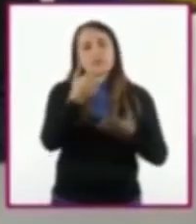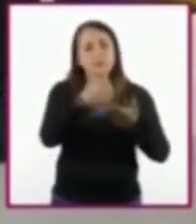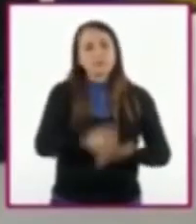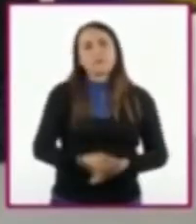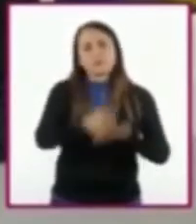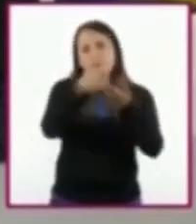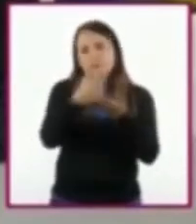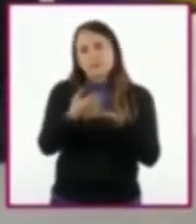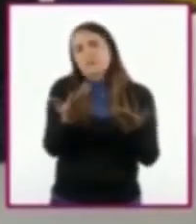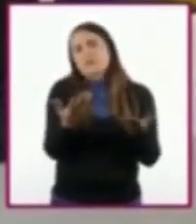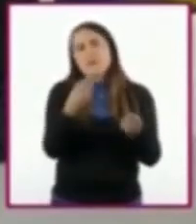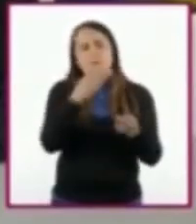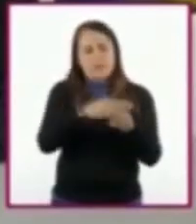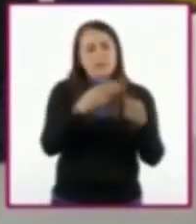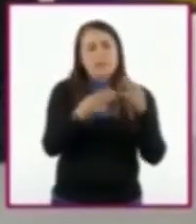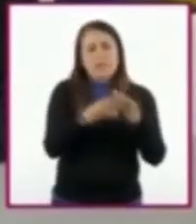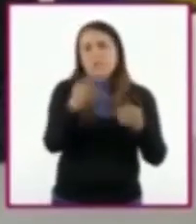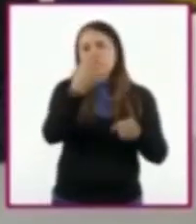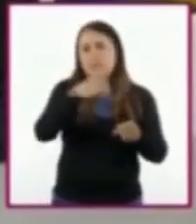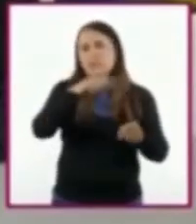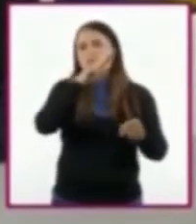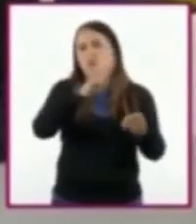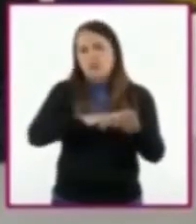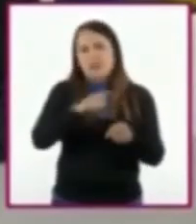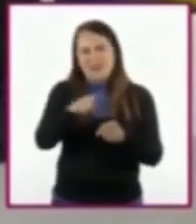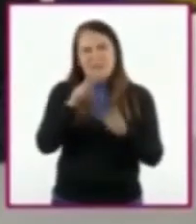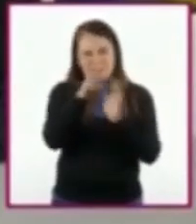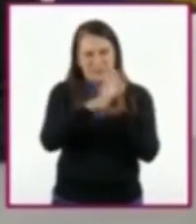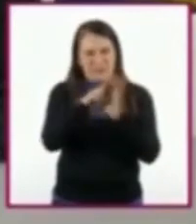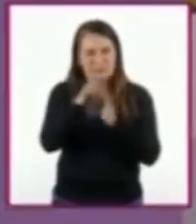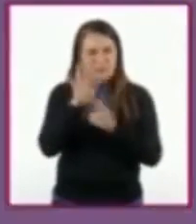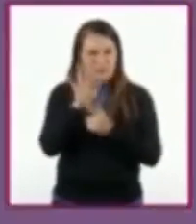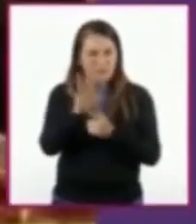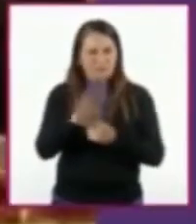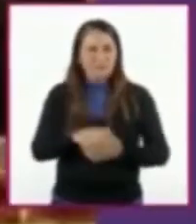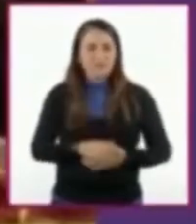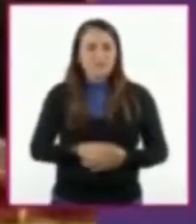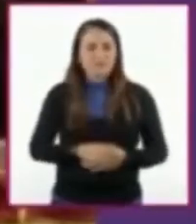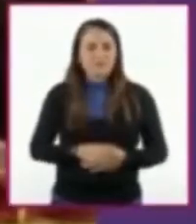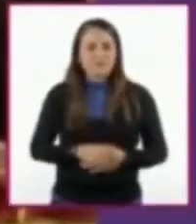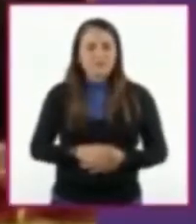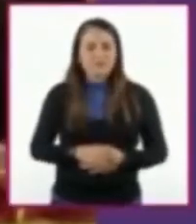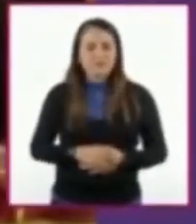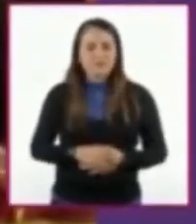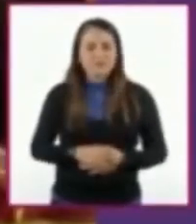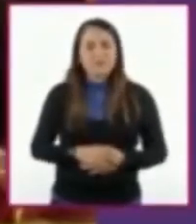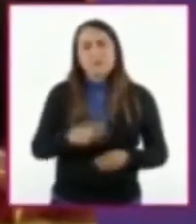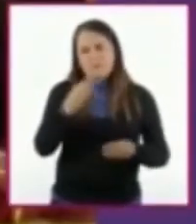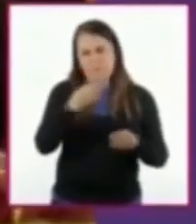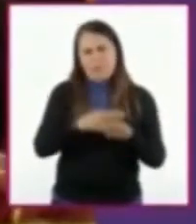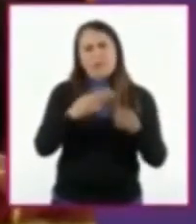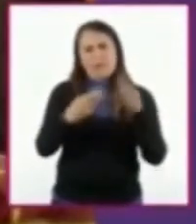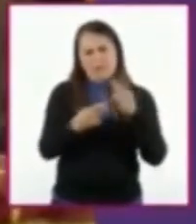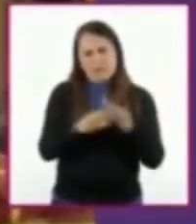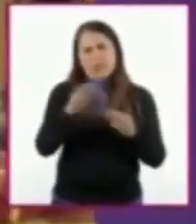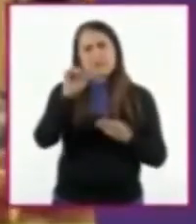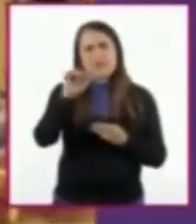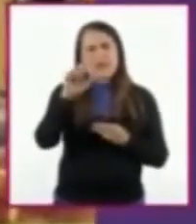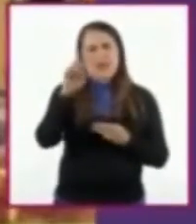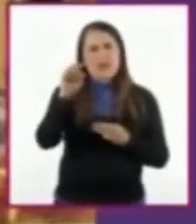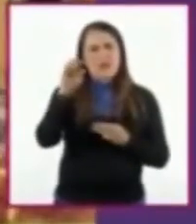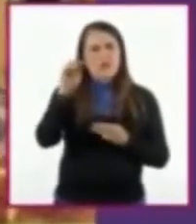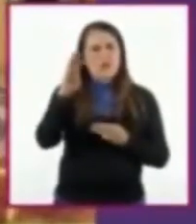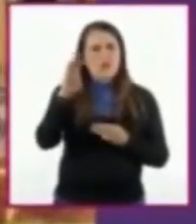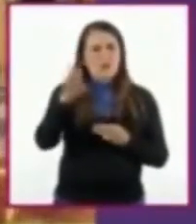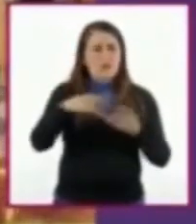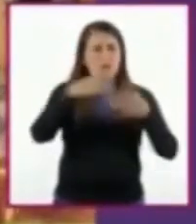usando materiales naturales, como lo veremos en el siguiente video. La elaboración de algunos materiales como el adobe no